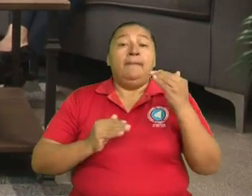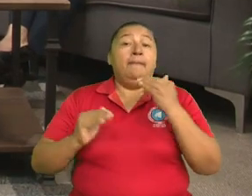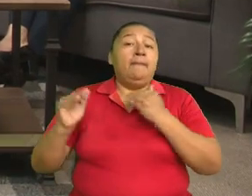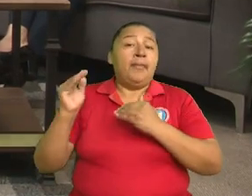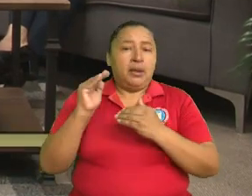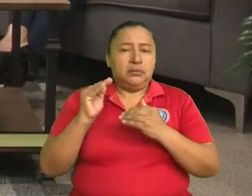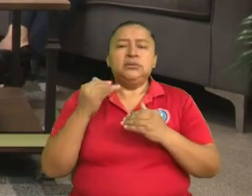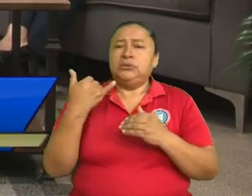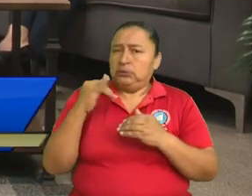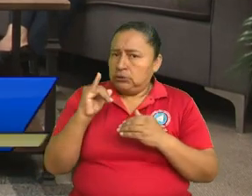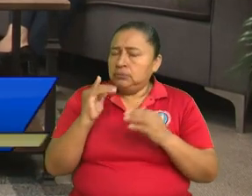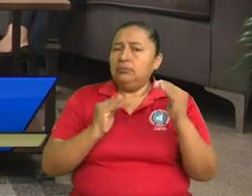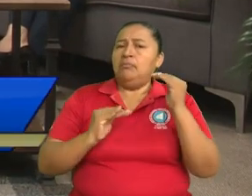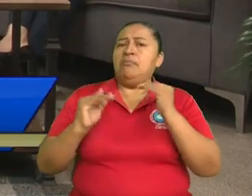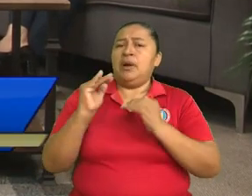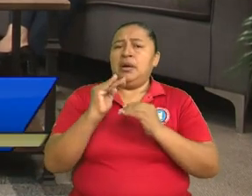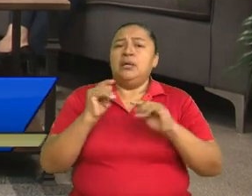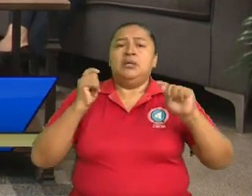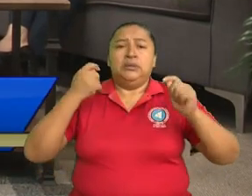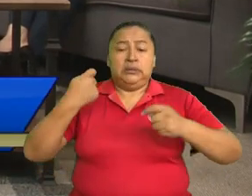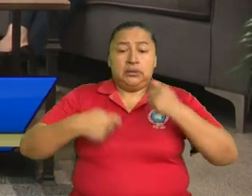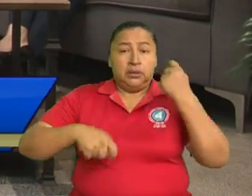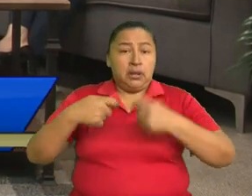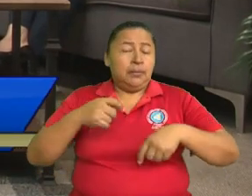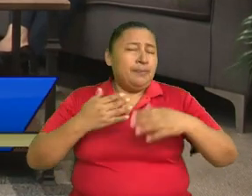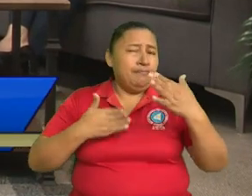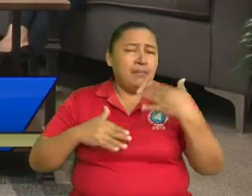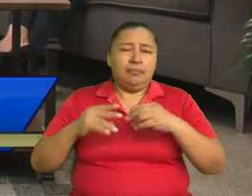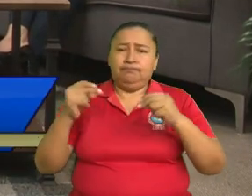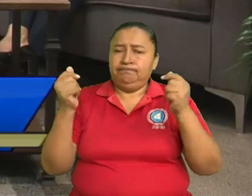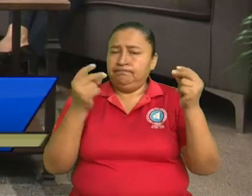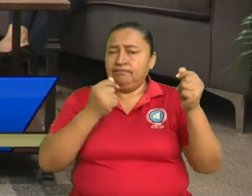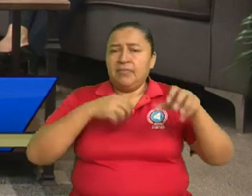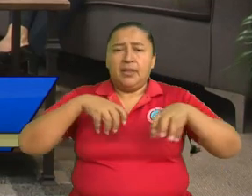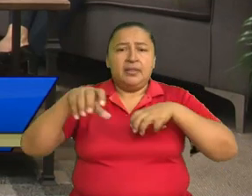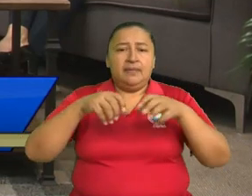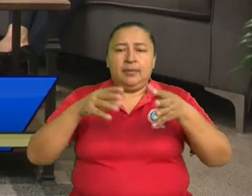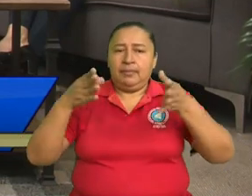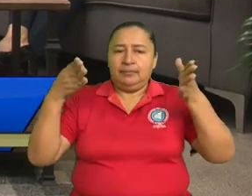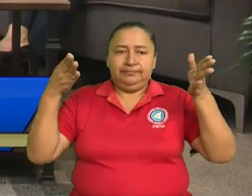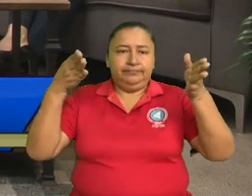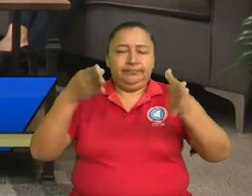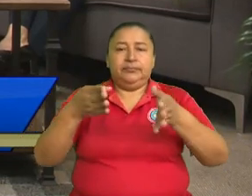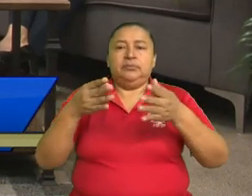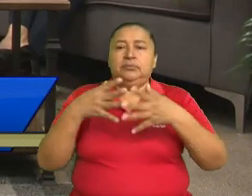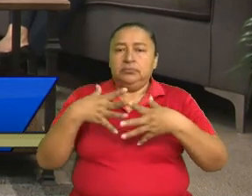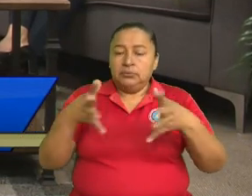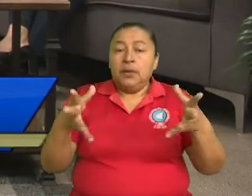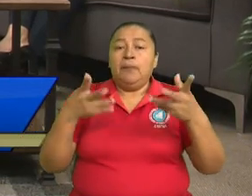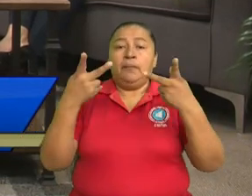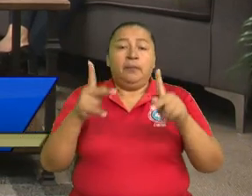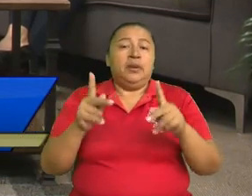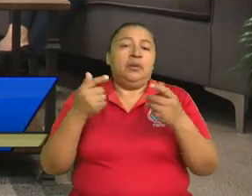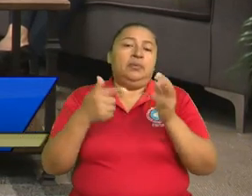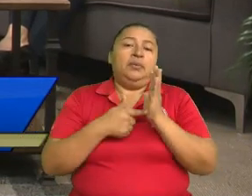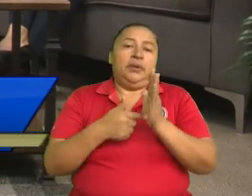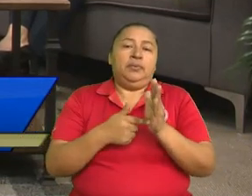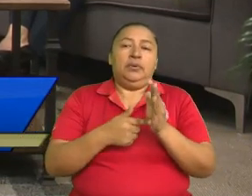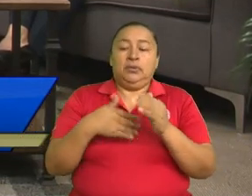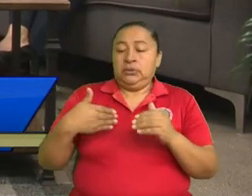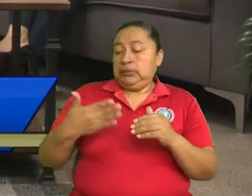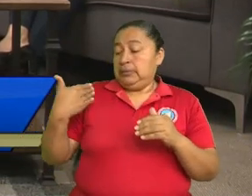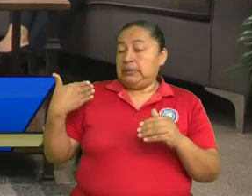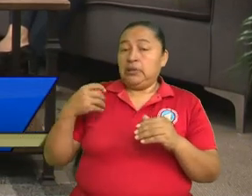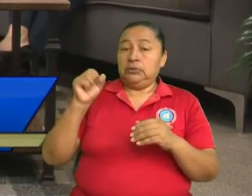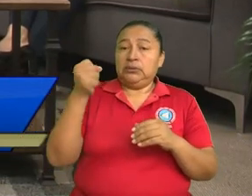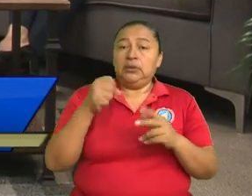septiembre se intencionalmente se hacen actividades más abiertas. Claro. Por ejemplo, ahora este sábado comenzaron